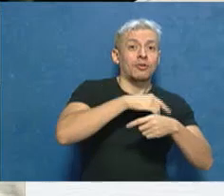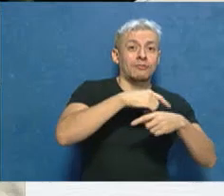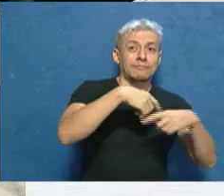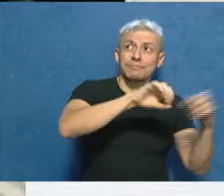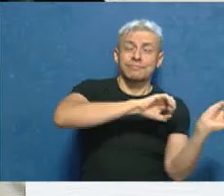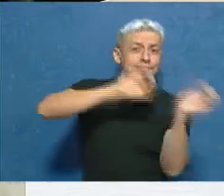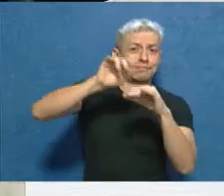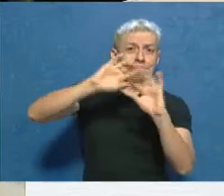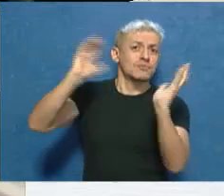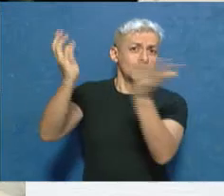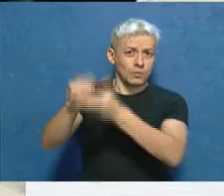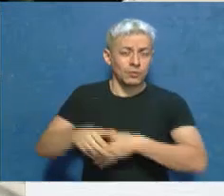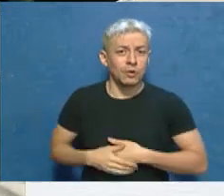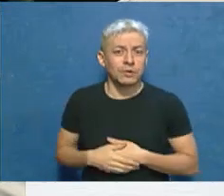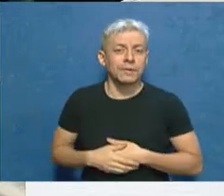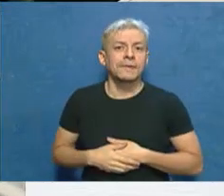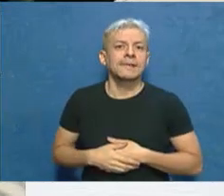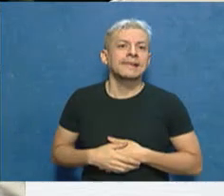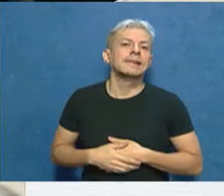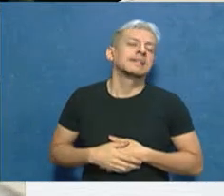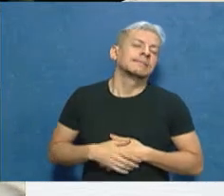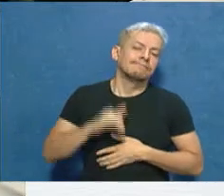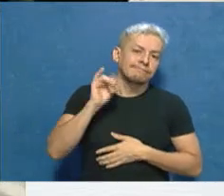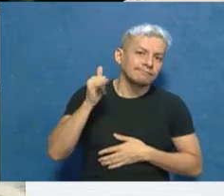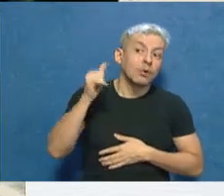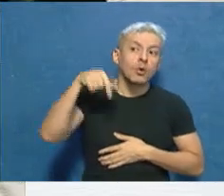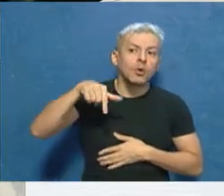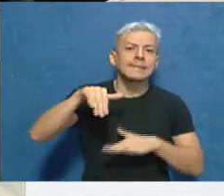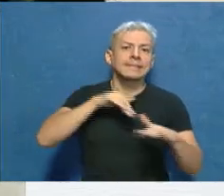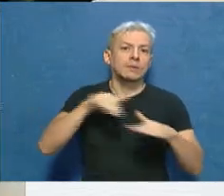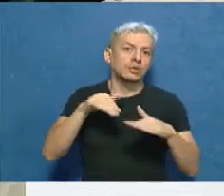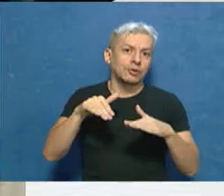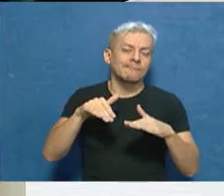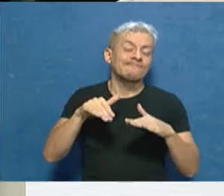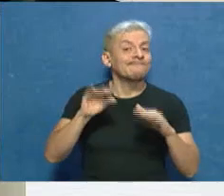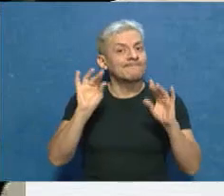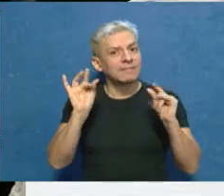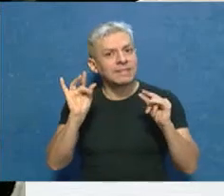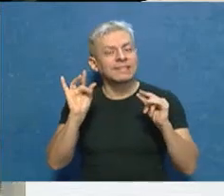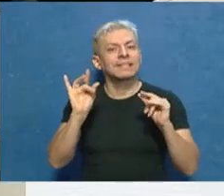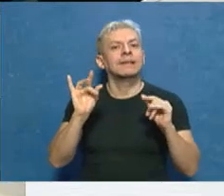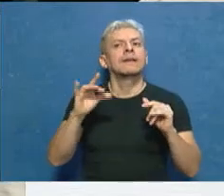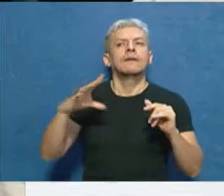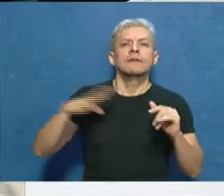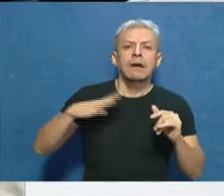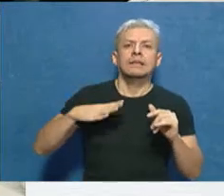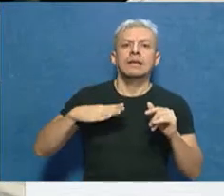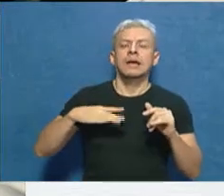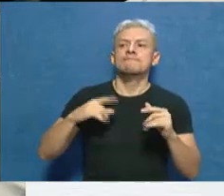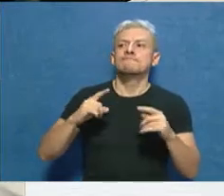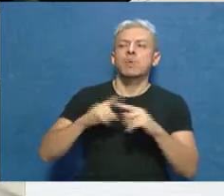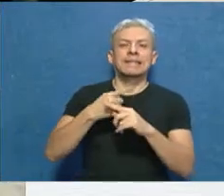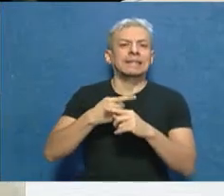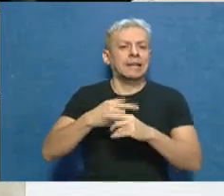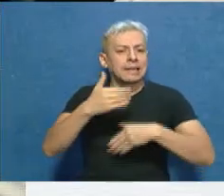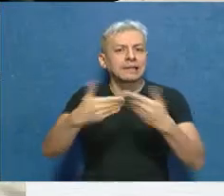nivel internacional es verdad que la inconstancia de las situaciones o la falta tal vez de una política de desarrollo exportadora de vinos a